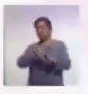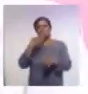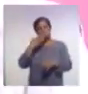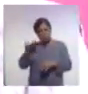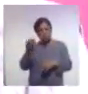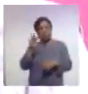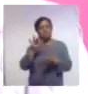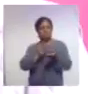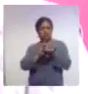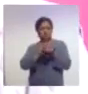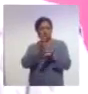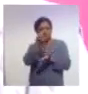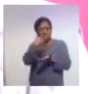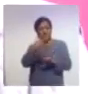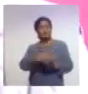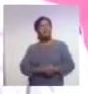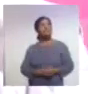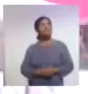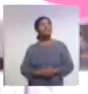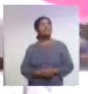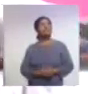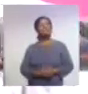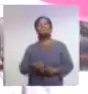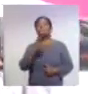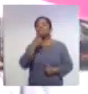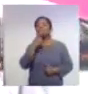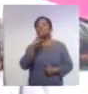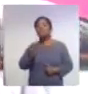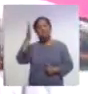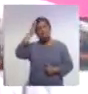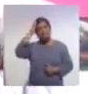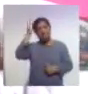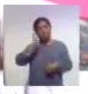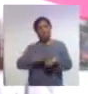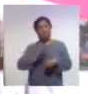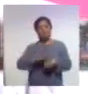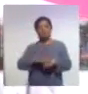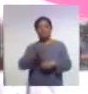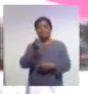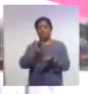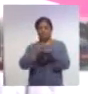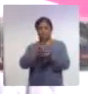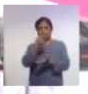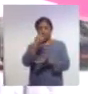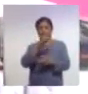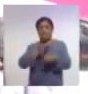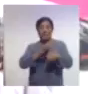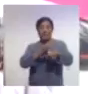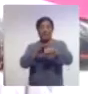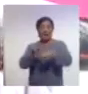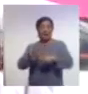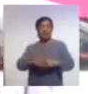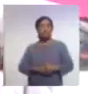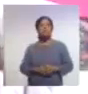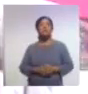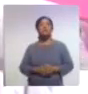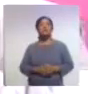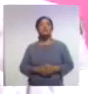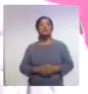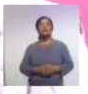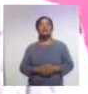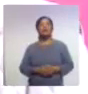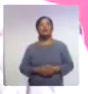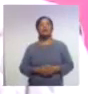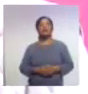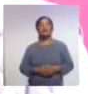medicamentos. La funcionalidad principalmente es suministrar el medicamento que requieren nuestros pensionados y